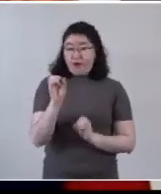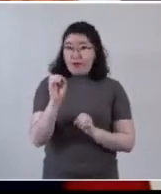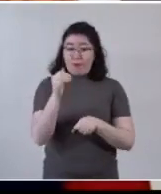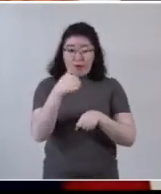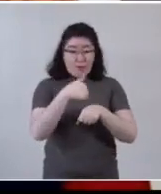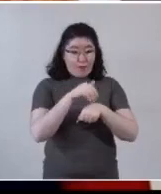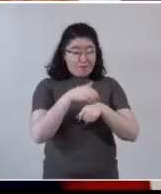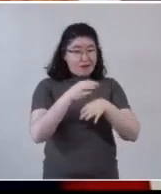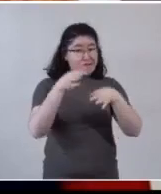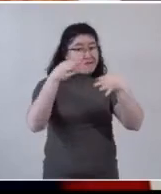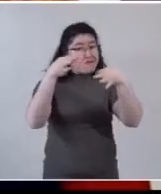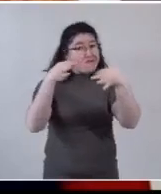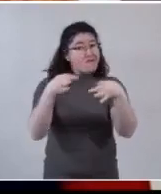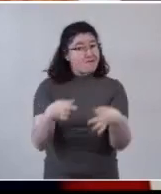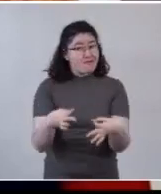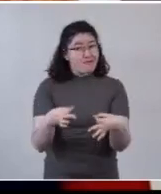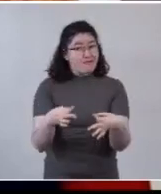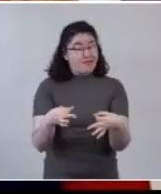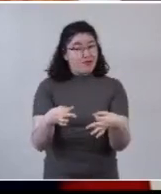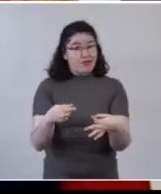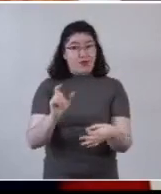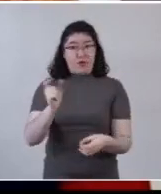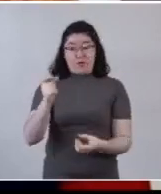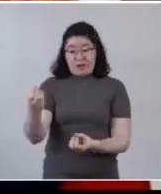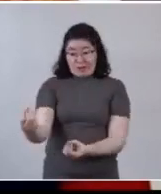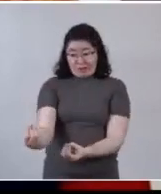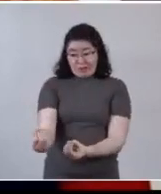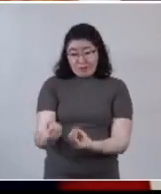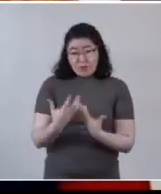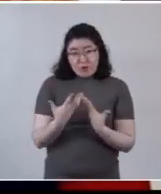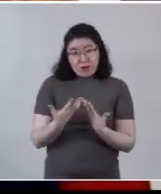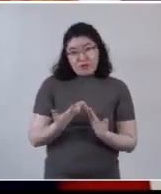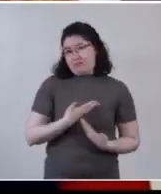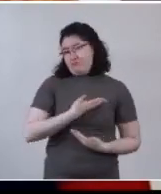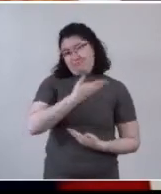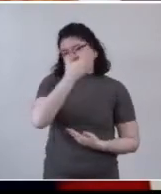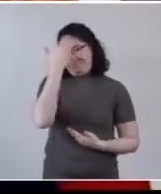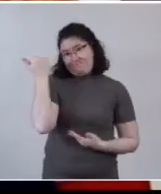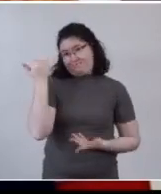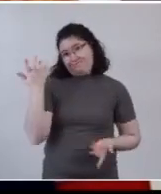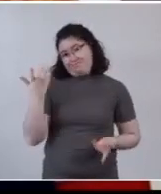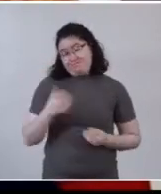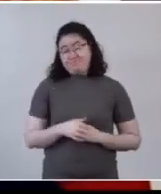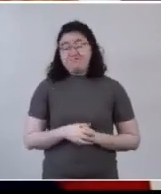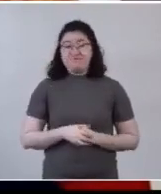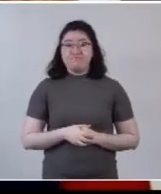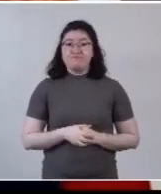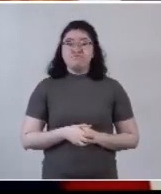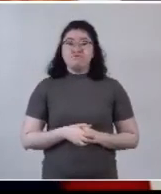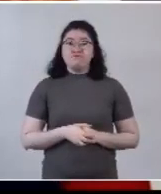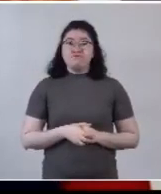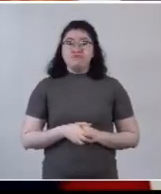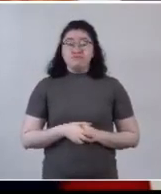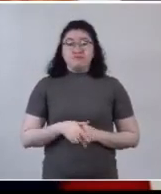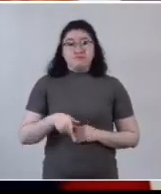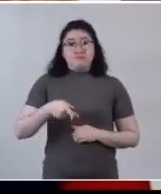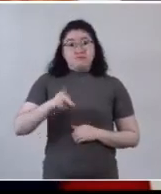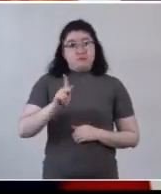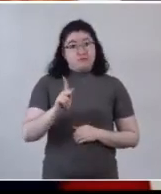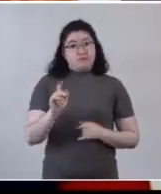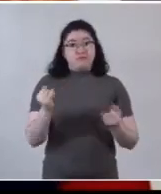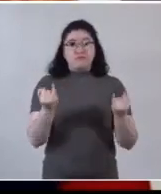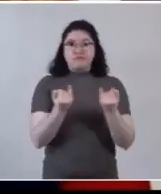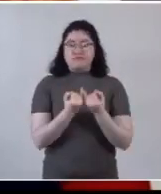número exacto de esas llegadas, pero también estamos tratando